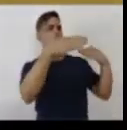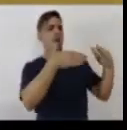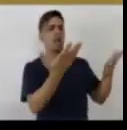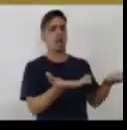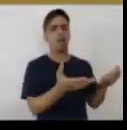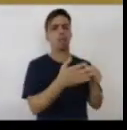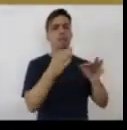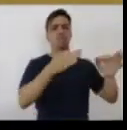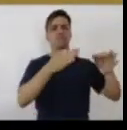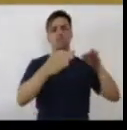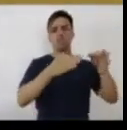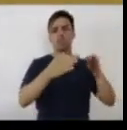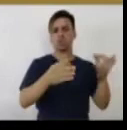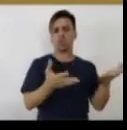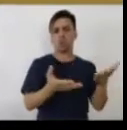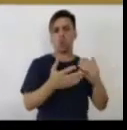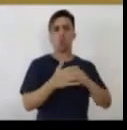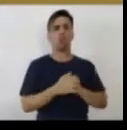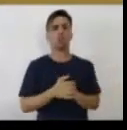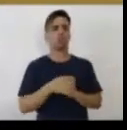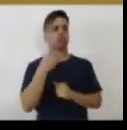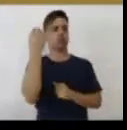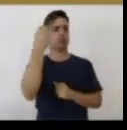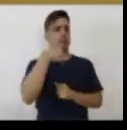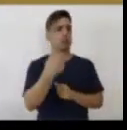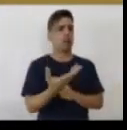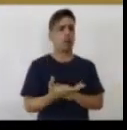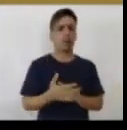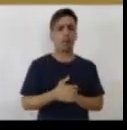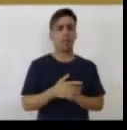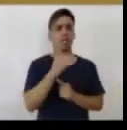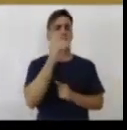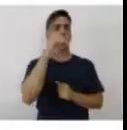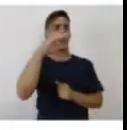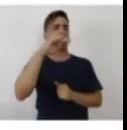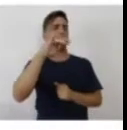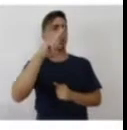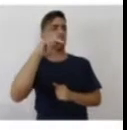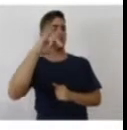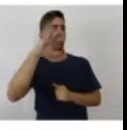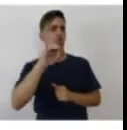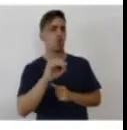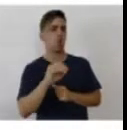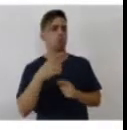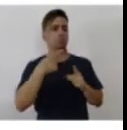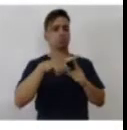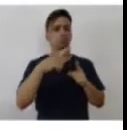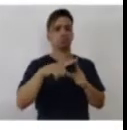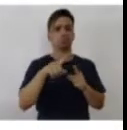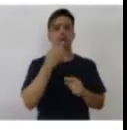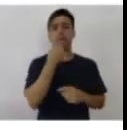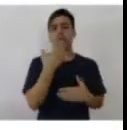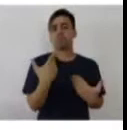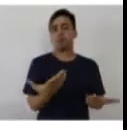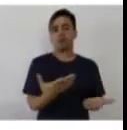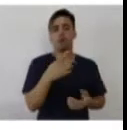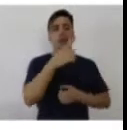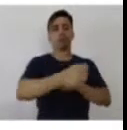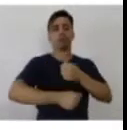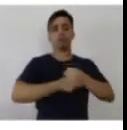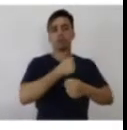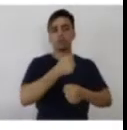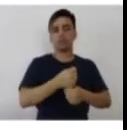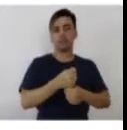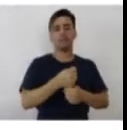problemas, en funciones, en la determinación del dominio de definición de una expresión algebraica, y la